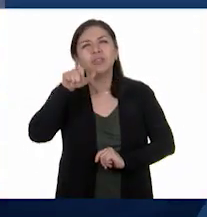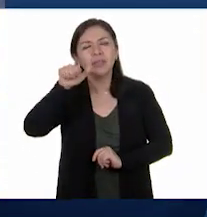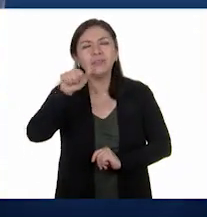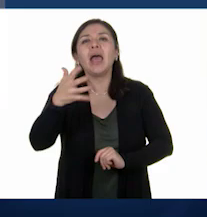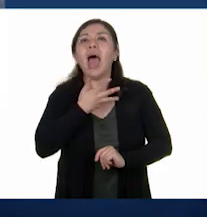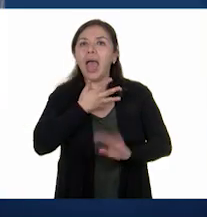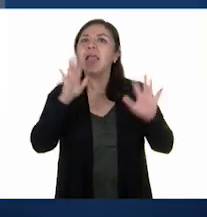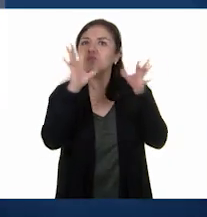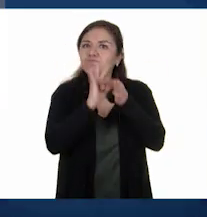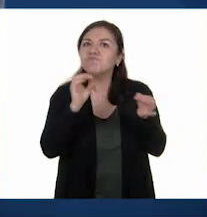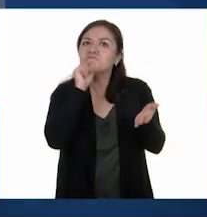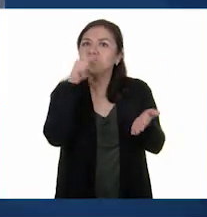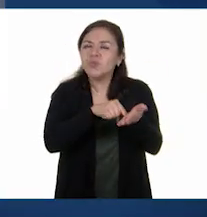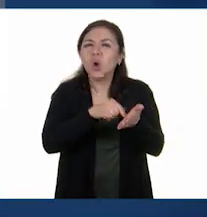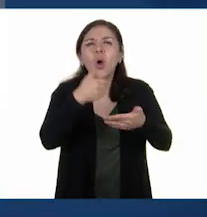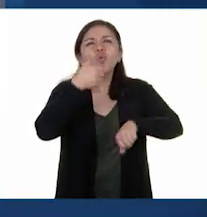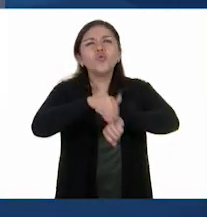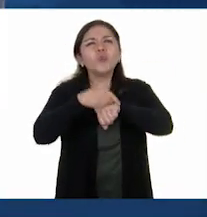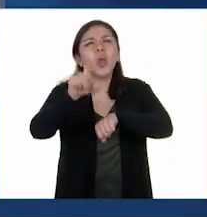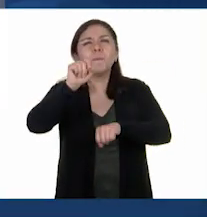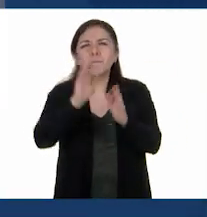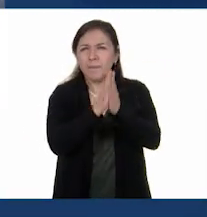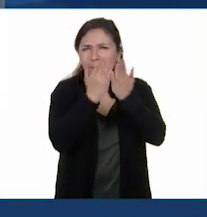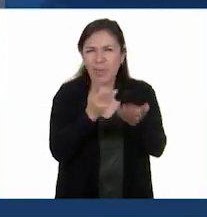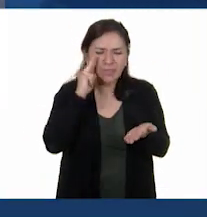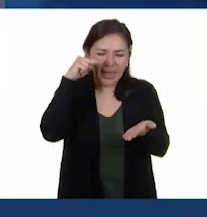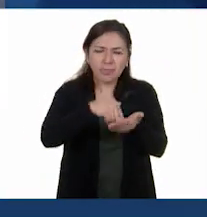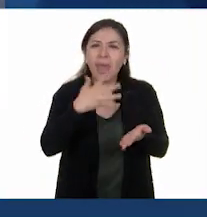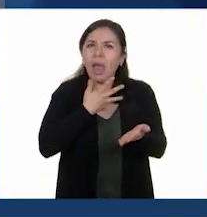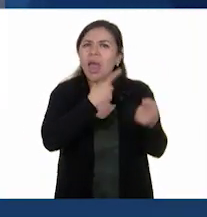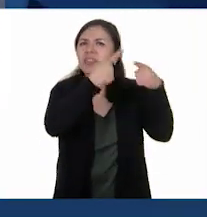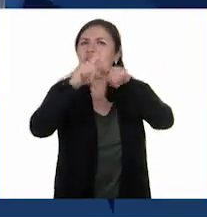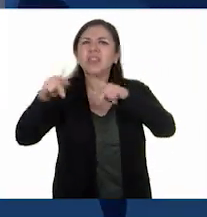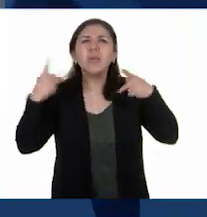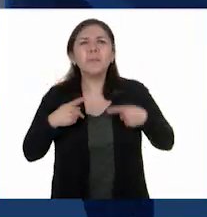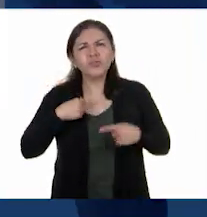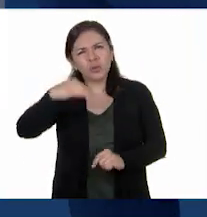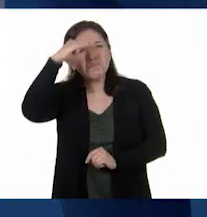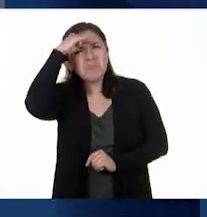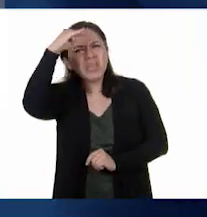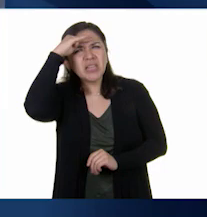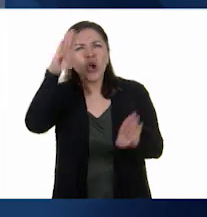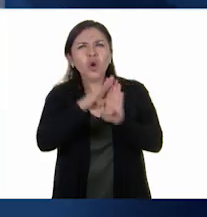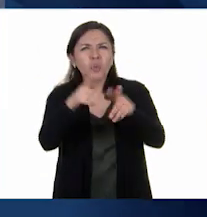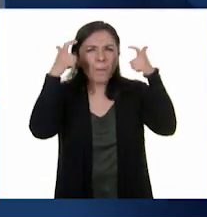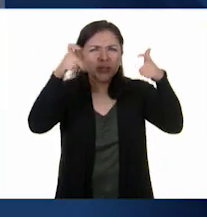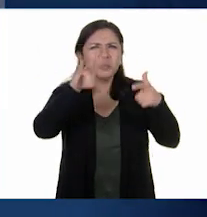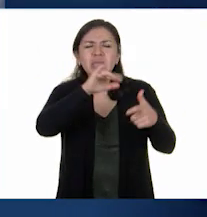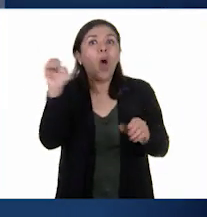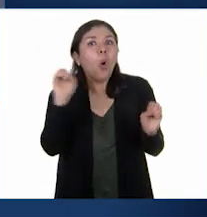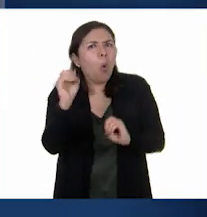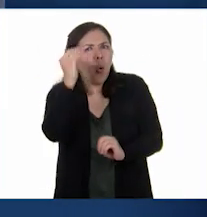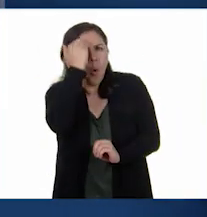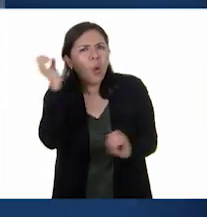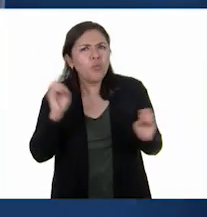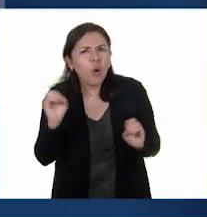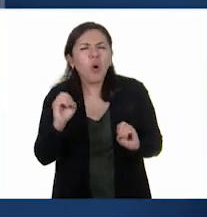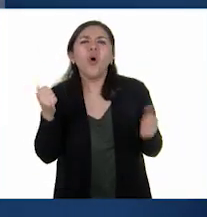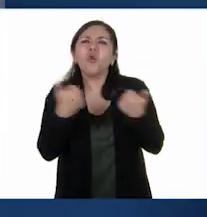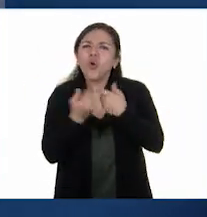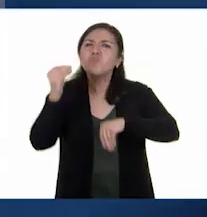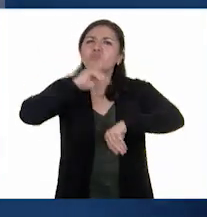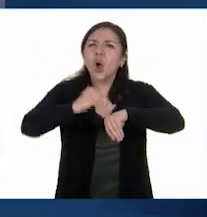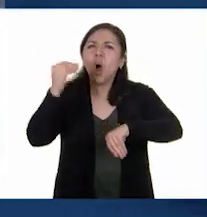dicho fenómeno. En el capítulo 20, luego de que diversos personajes opinan sobre Villa sin conocerlo, empleando adjetivos